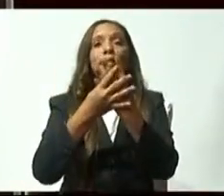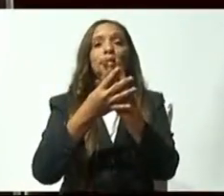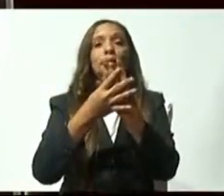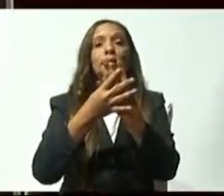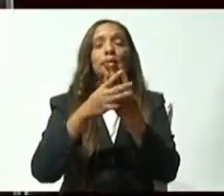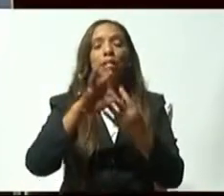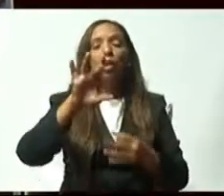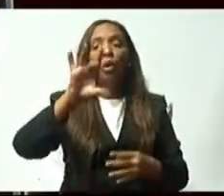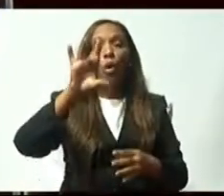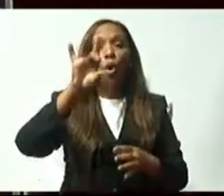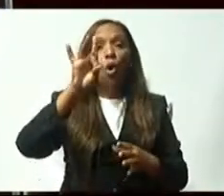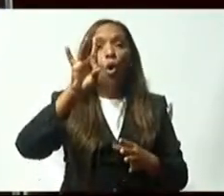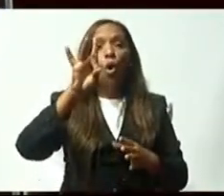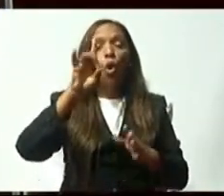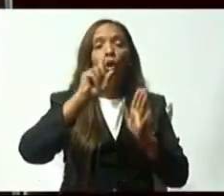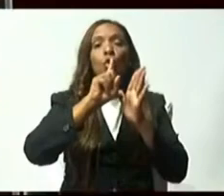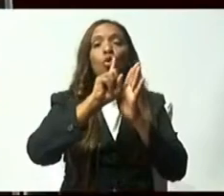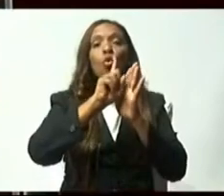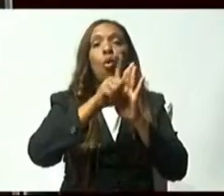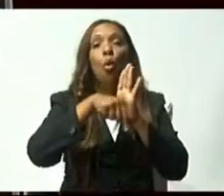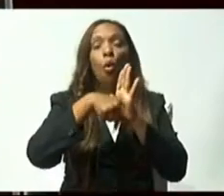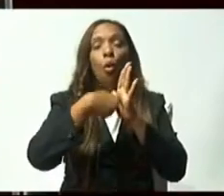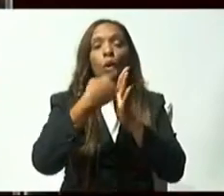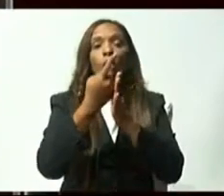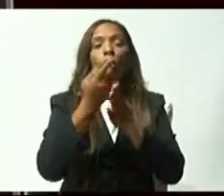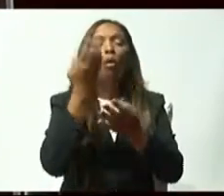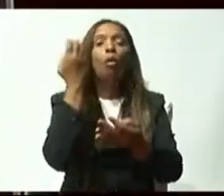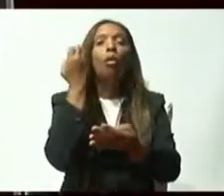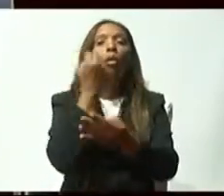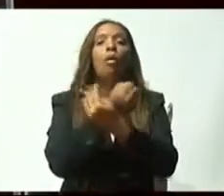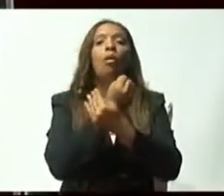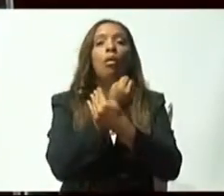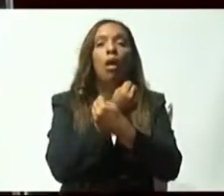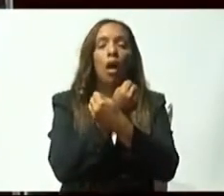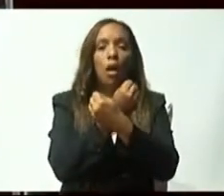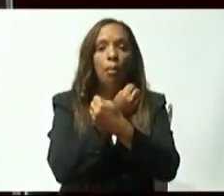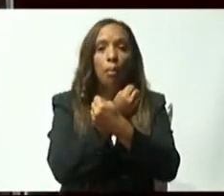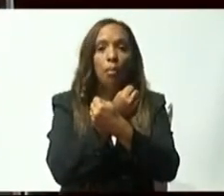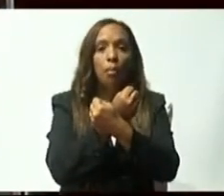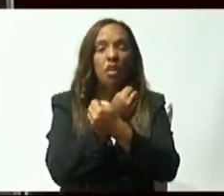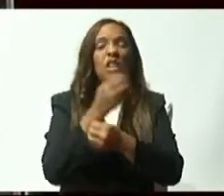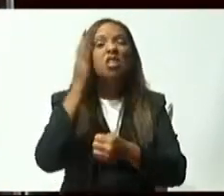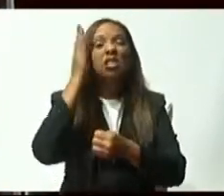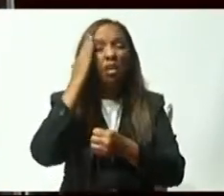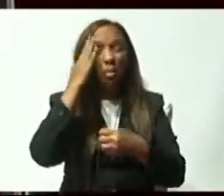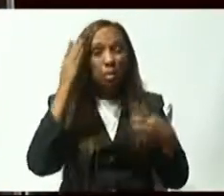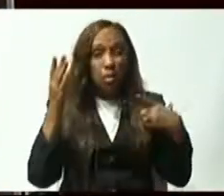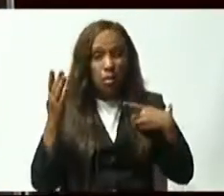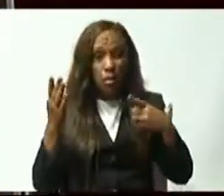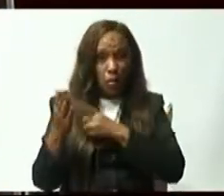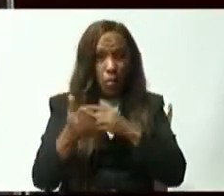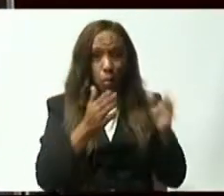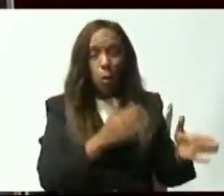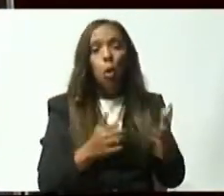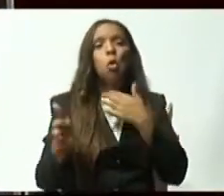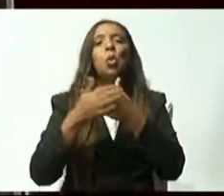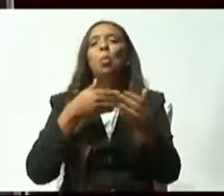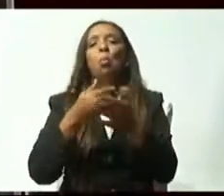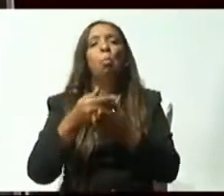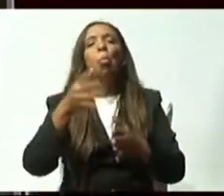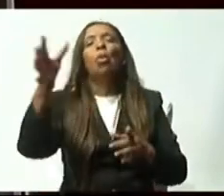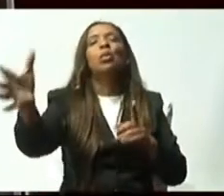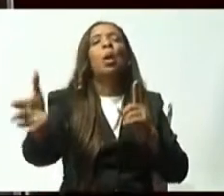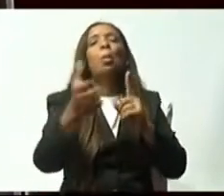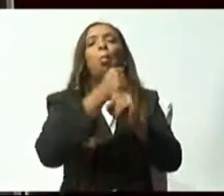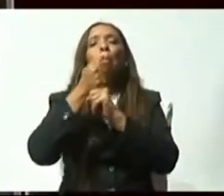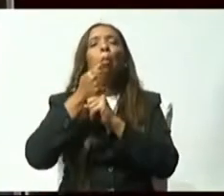aún identificándome que era legislador, y eso no valió para nada. Así es que continúen las investigaciones